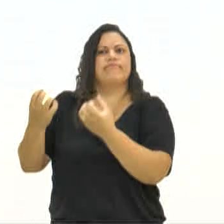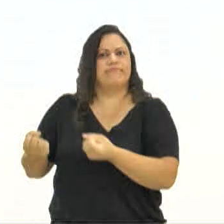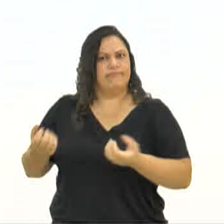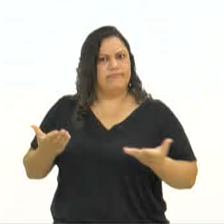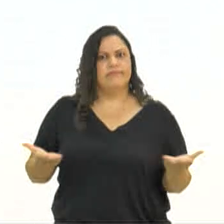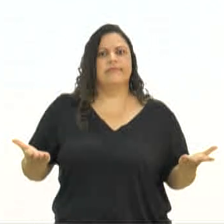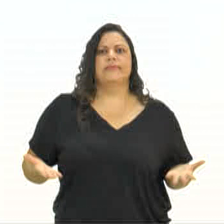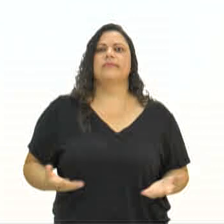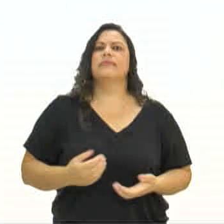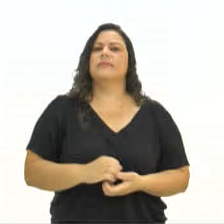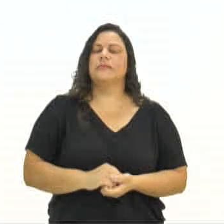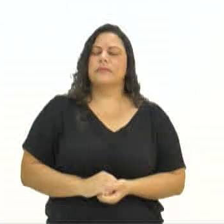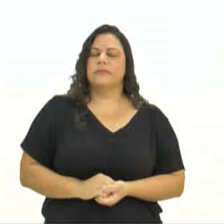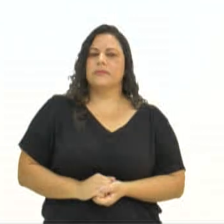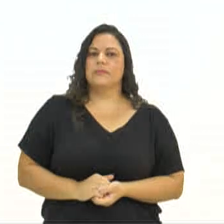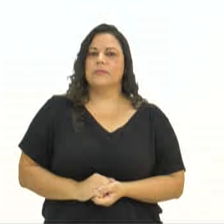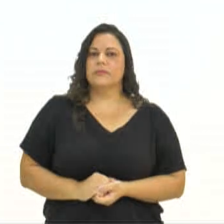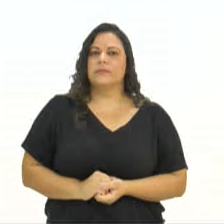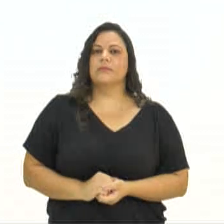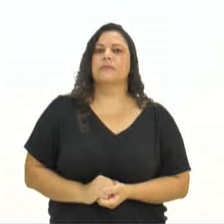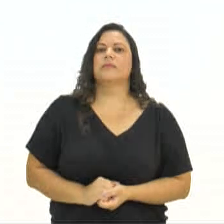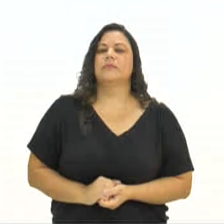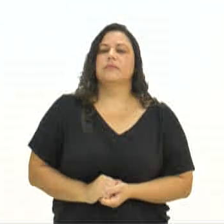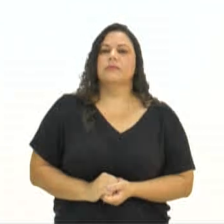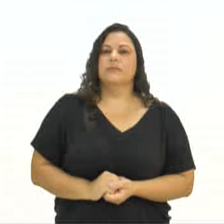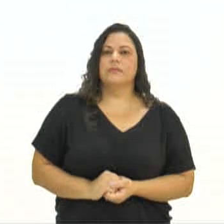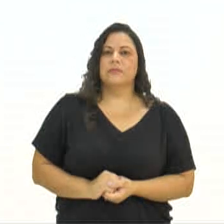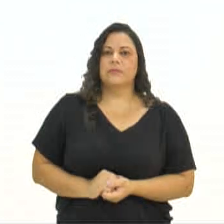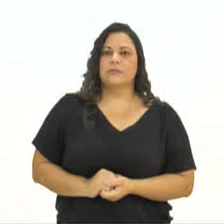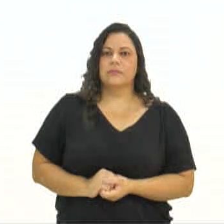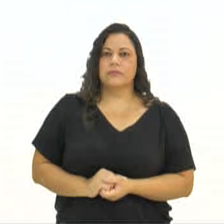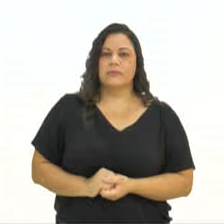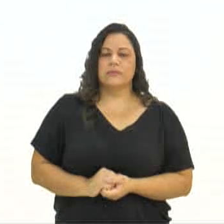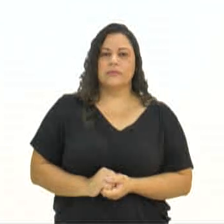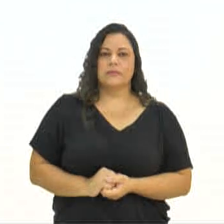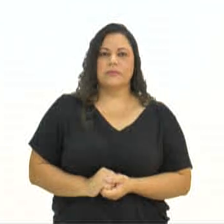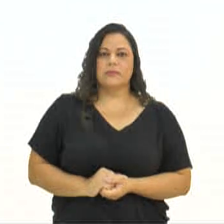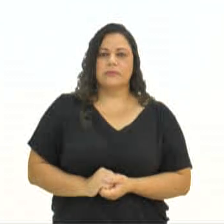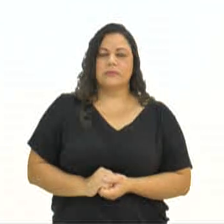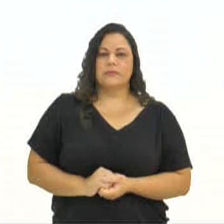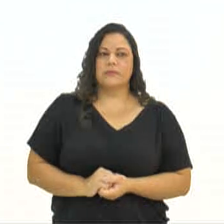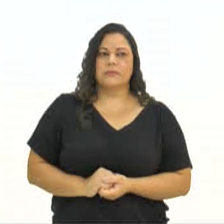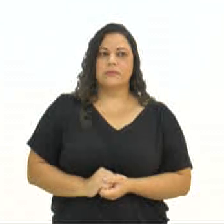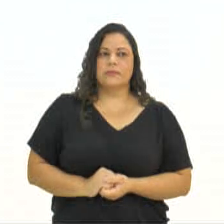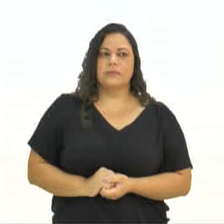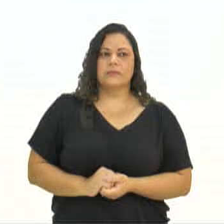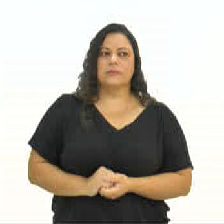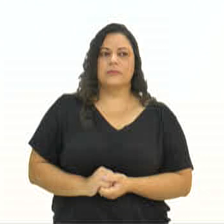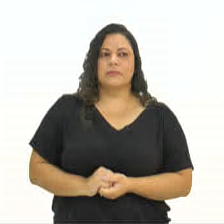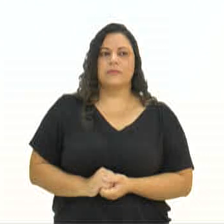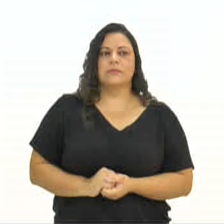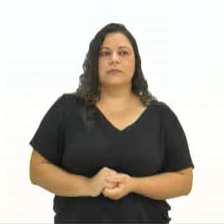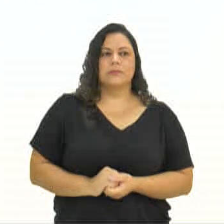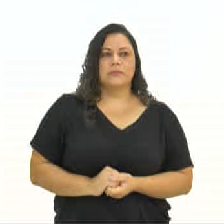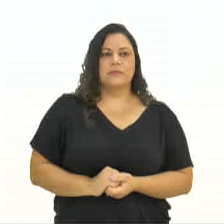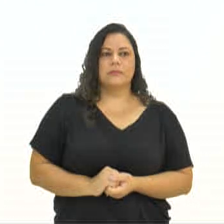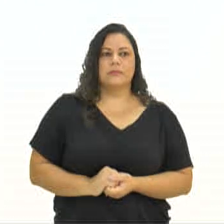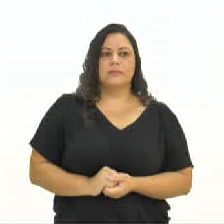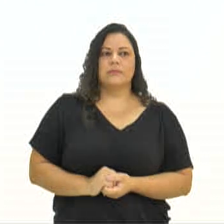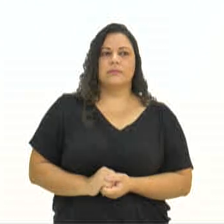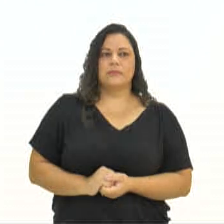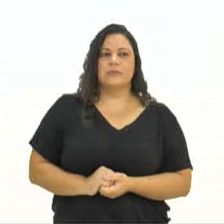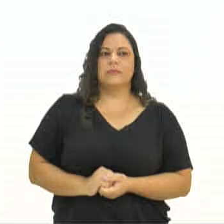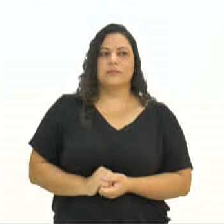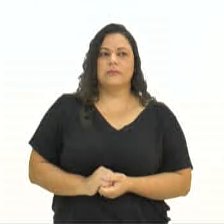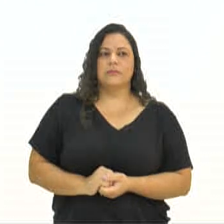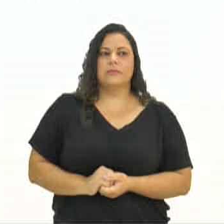niña logra distraerse de los bombardeos con la lectura de las novelas que rouba. Sin embargo, será la historia que ella